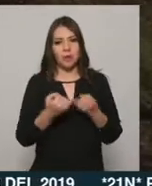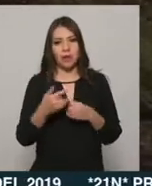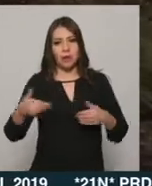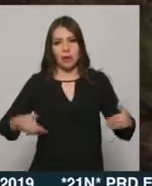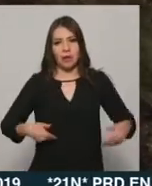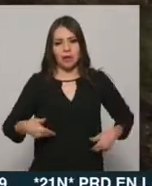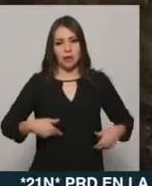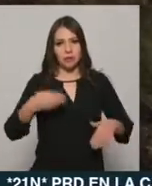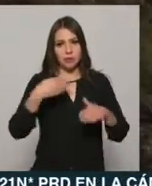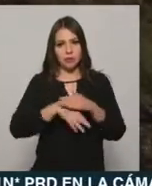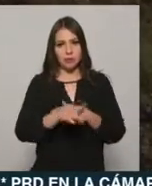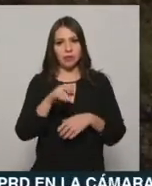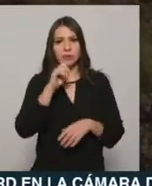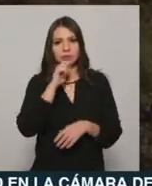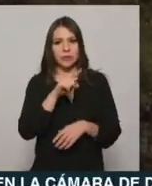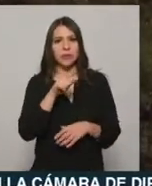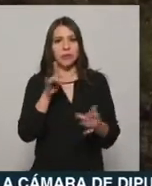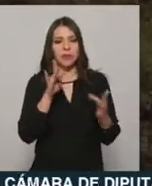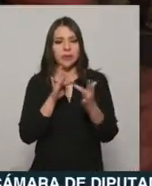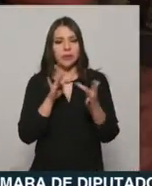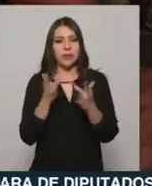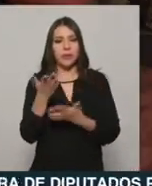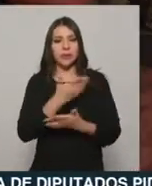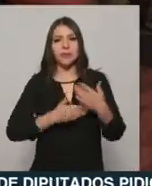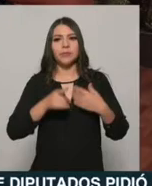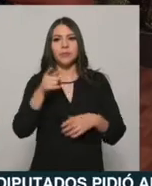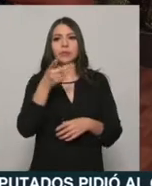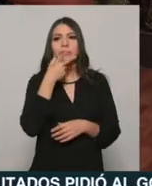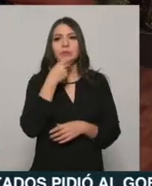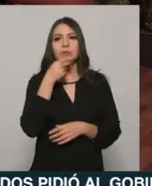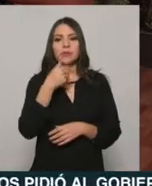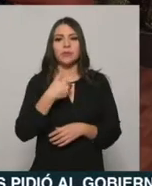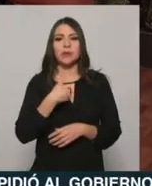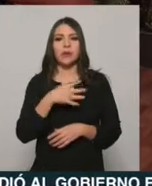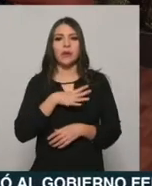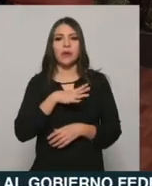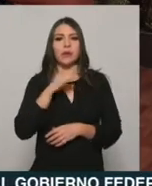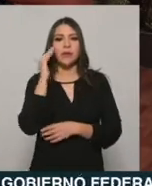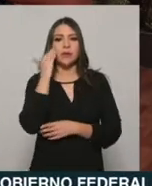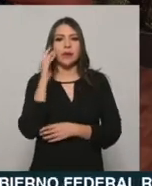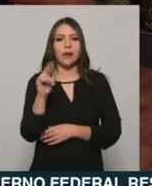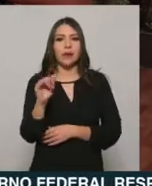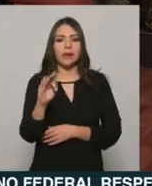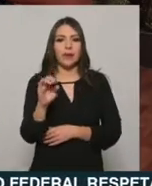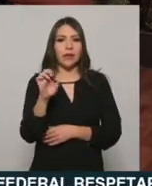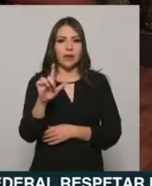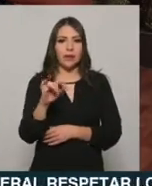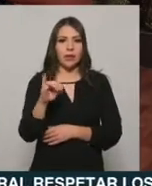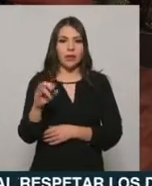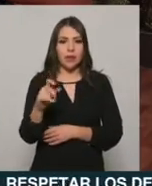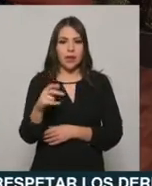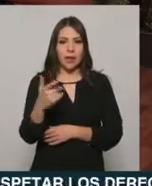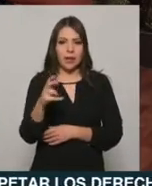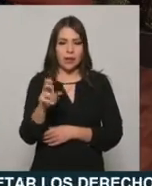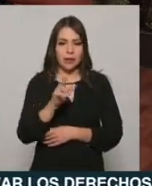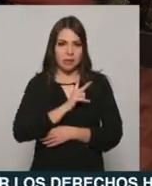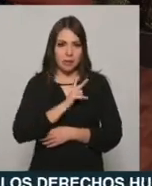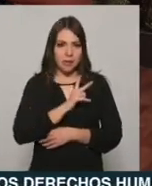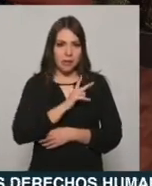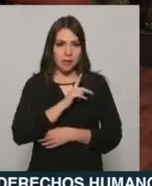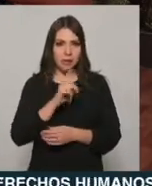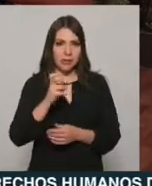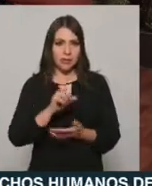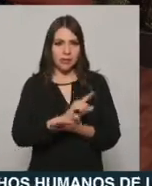bueno, las redes sociales del maestro él las comentará. A mí me pueden encontrar en Facebook como Rafael Jorge Negrete y la página